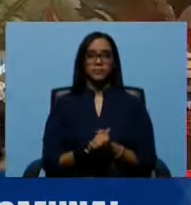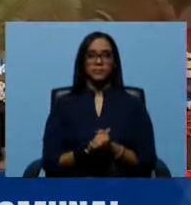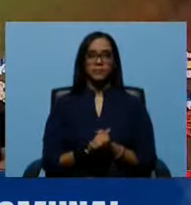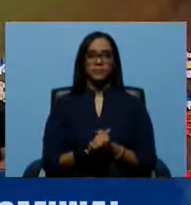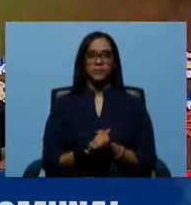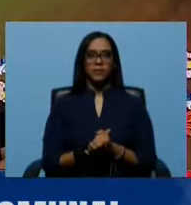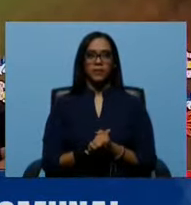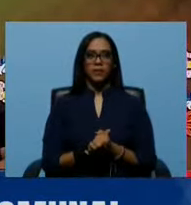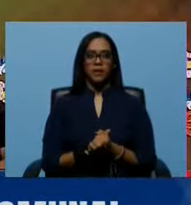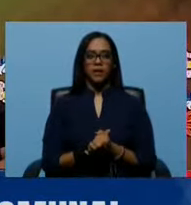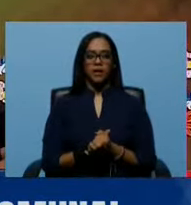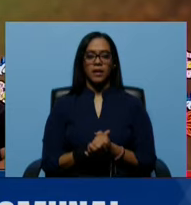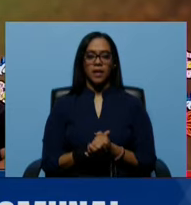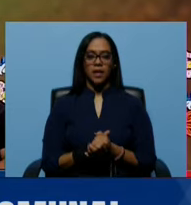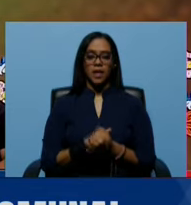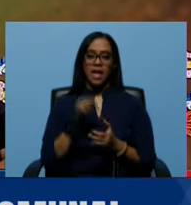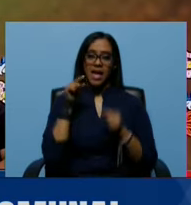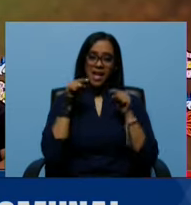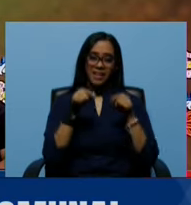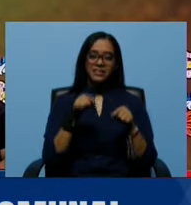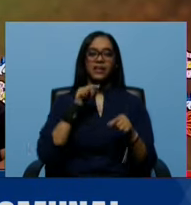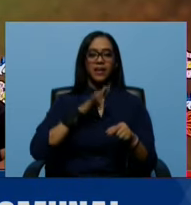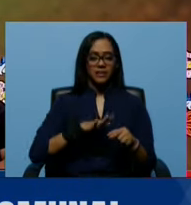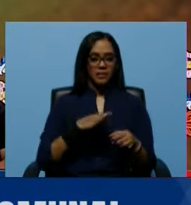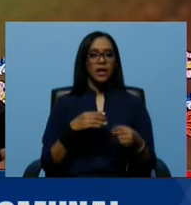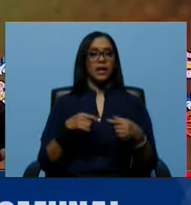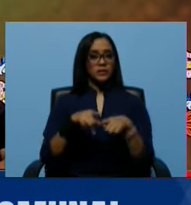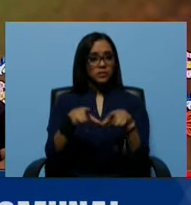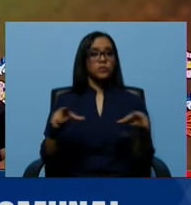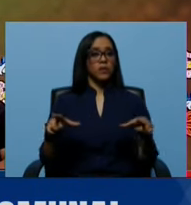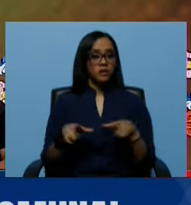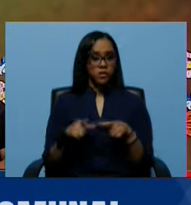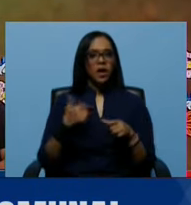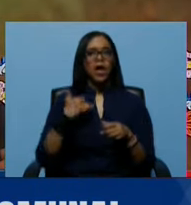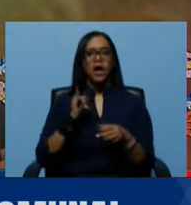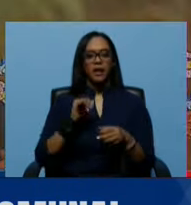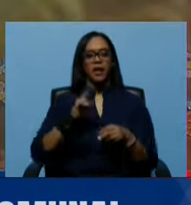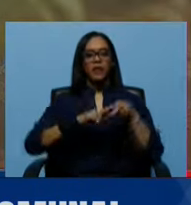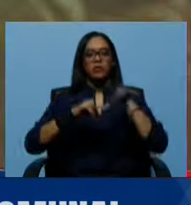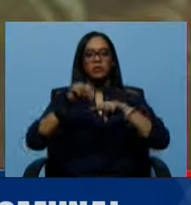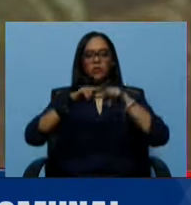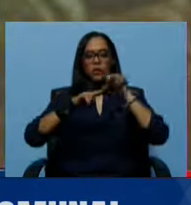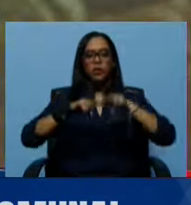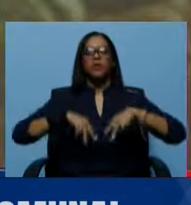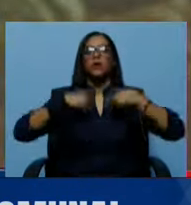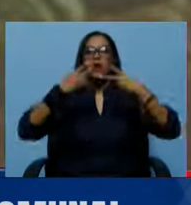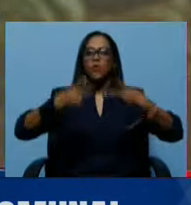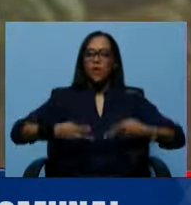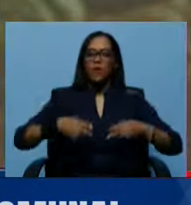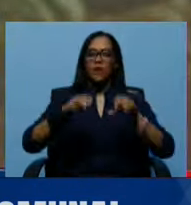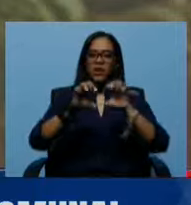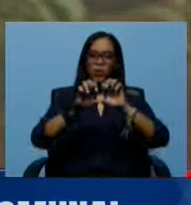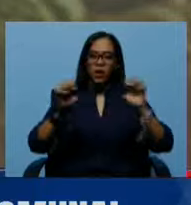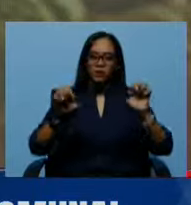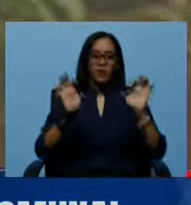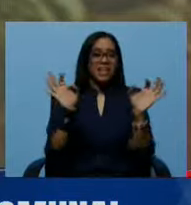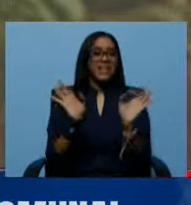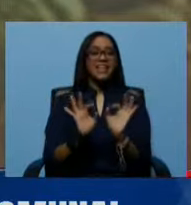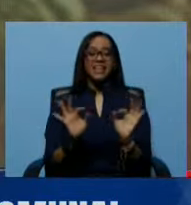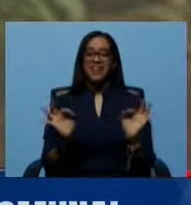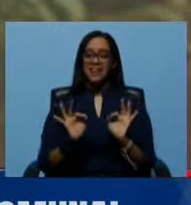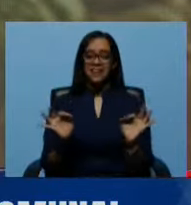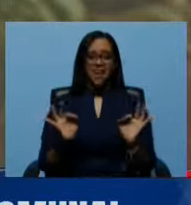Ahí está el meollo. Hay que construir una nueva educación. Que